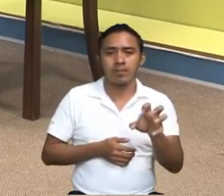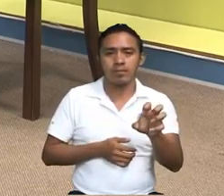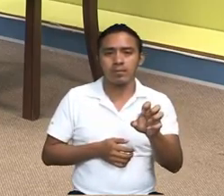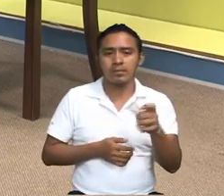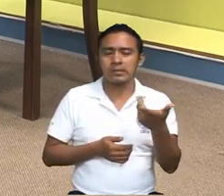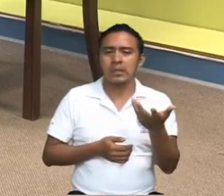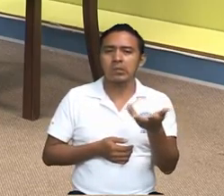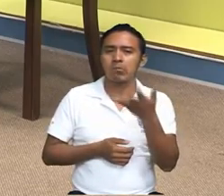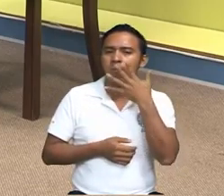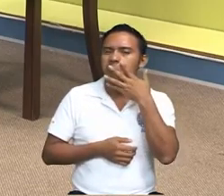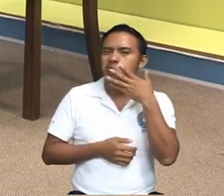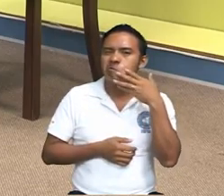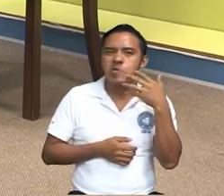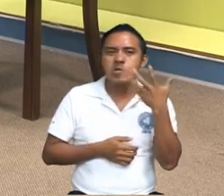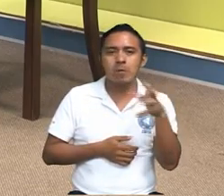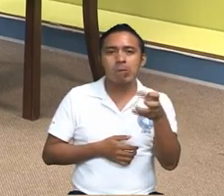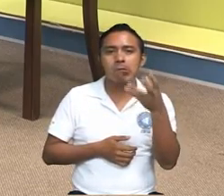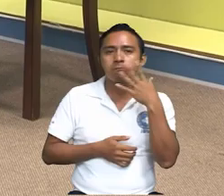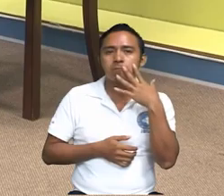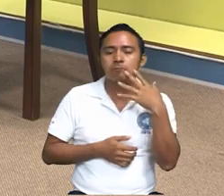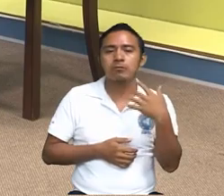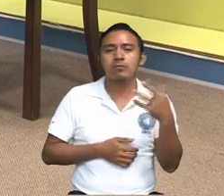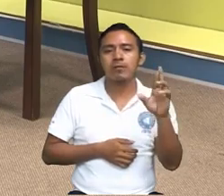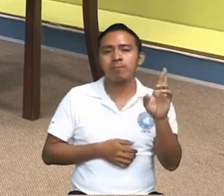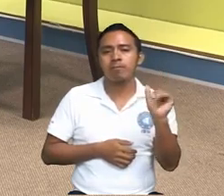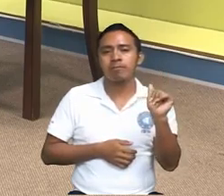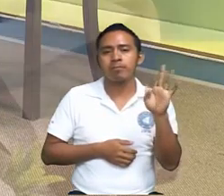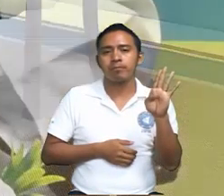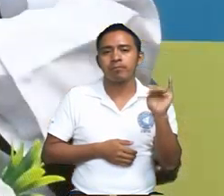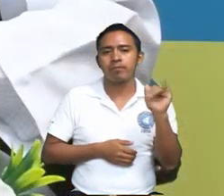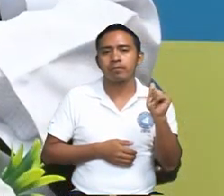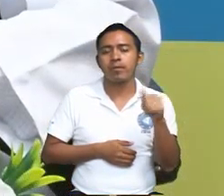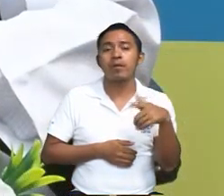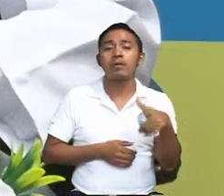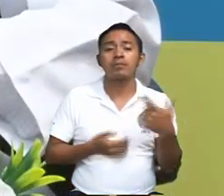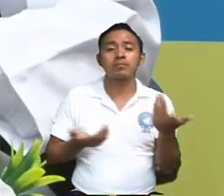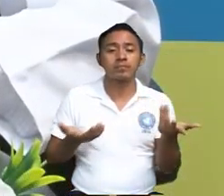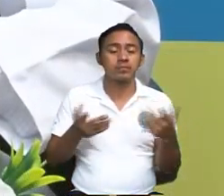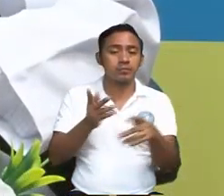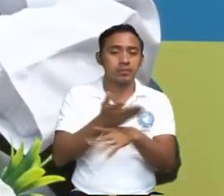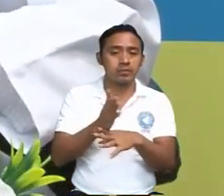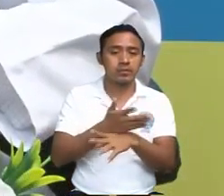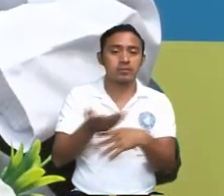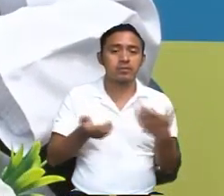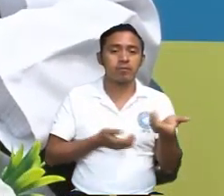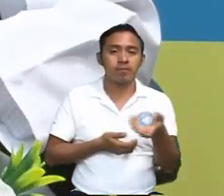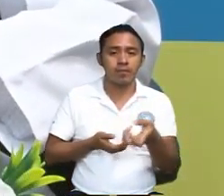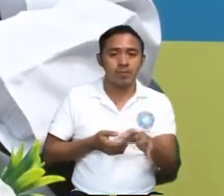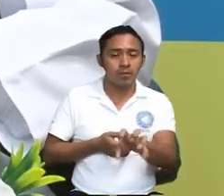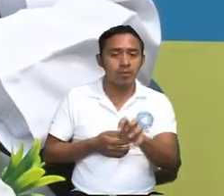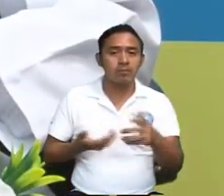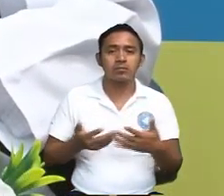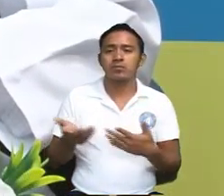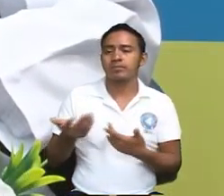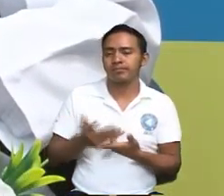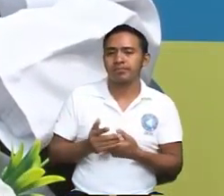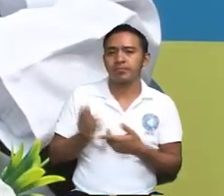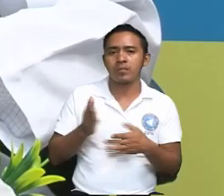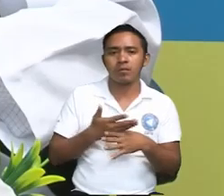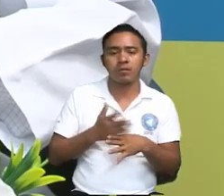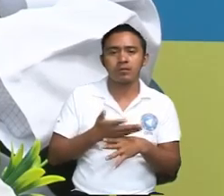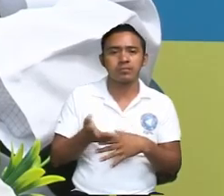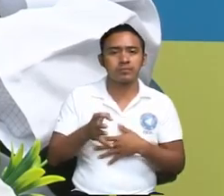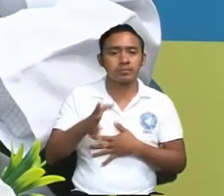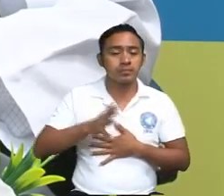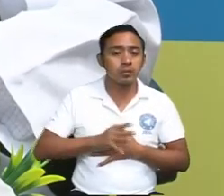rabia que se puede dar en lo que son las mascotas. Y las mascotas las pueden adquirir por animales